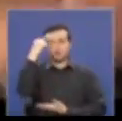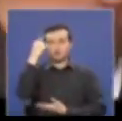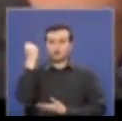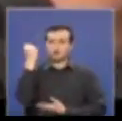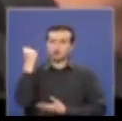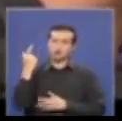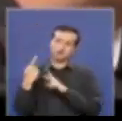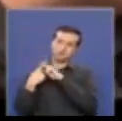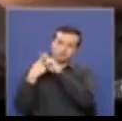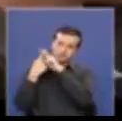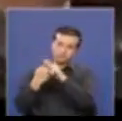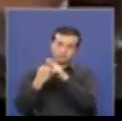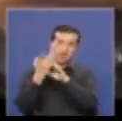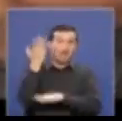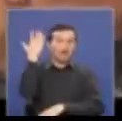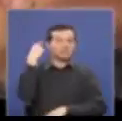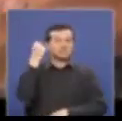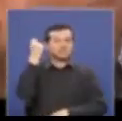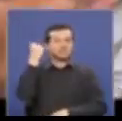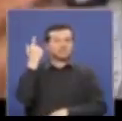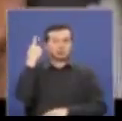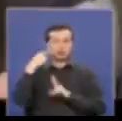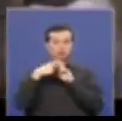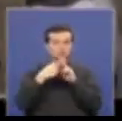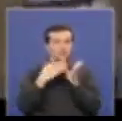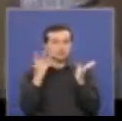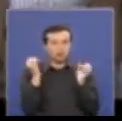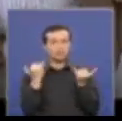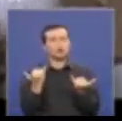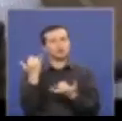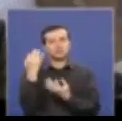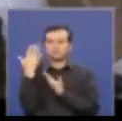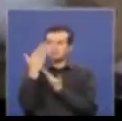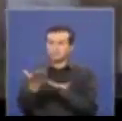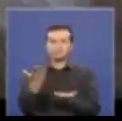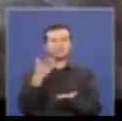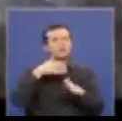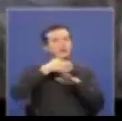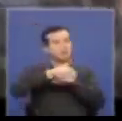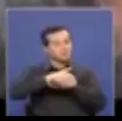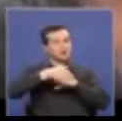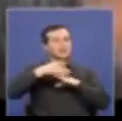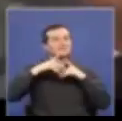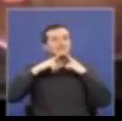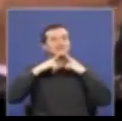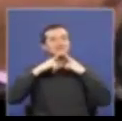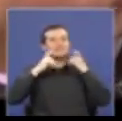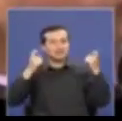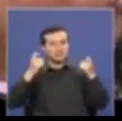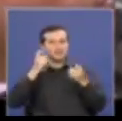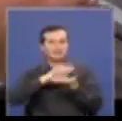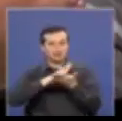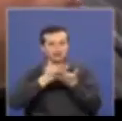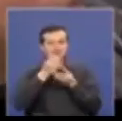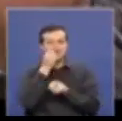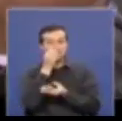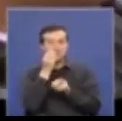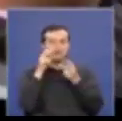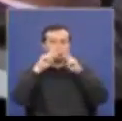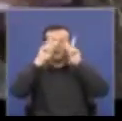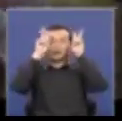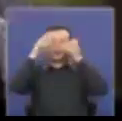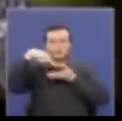Estado. Créditos que antes no existían, compañeros. Bueno, tremendo menú, ya les he chimosear el mashi, ya pingachos de todo,